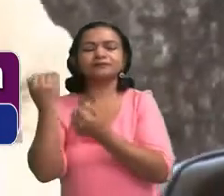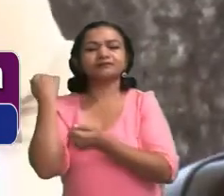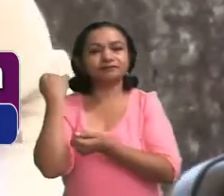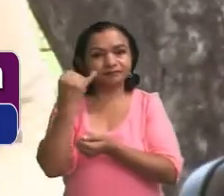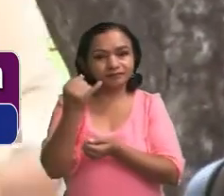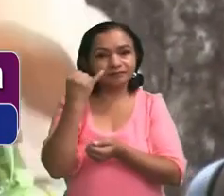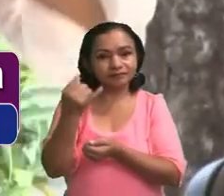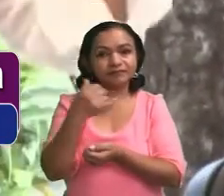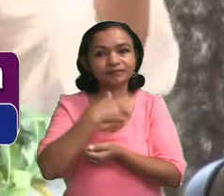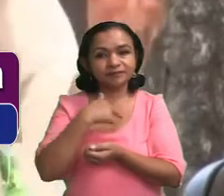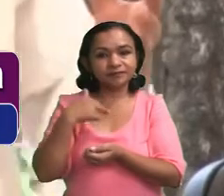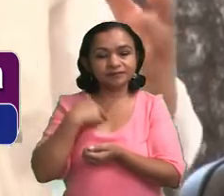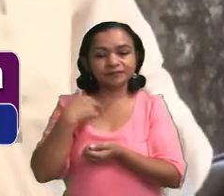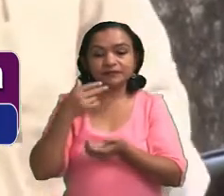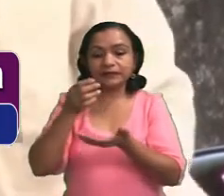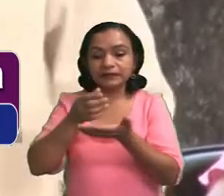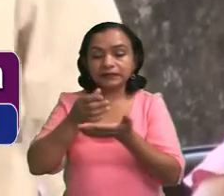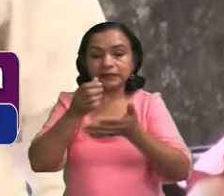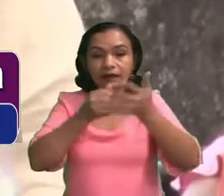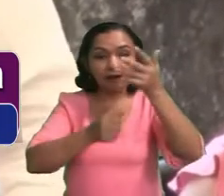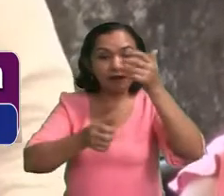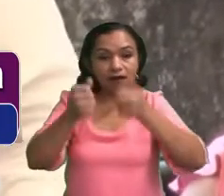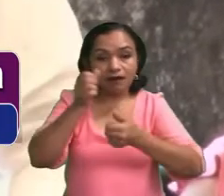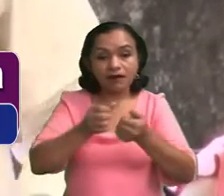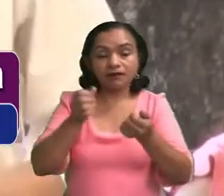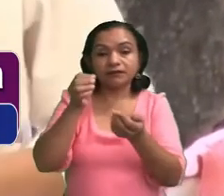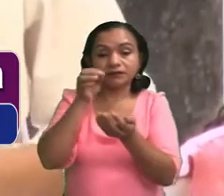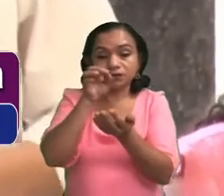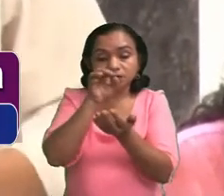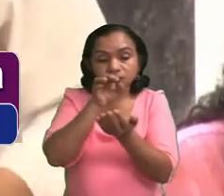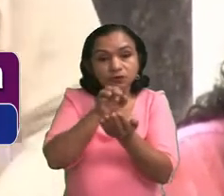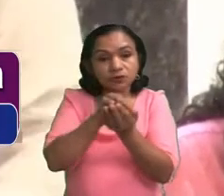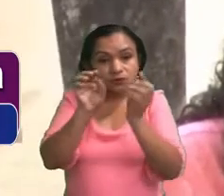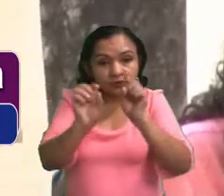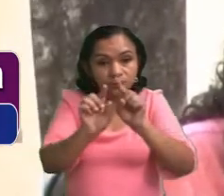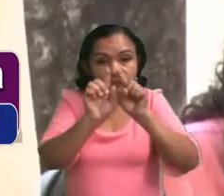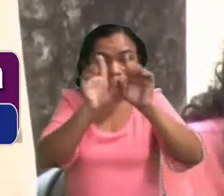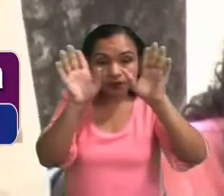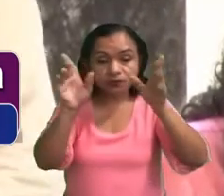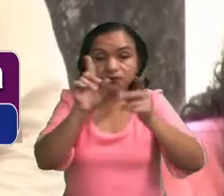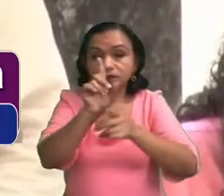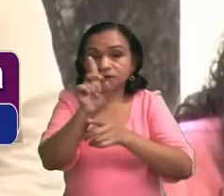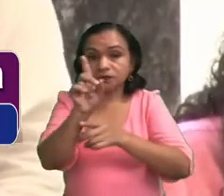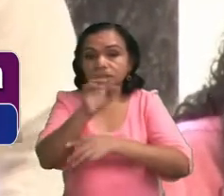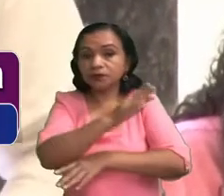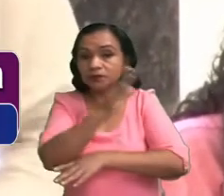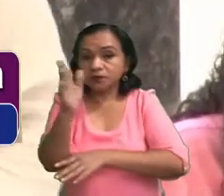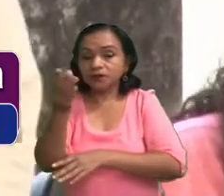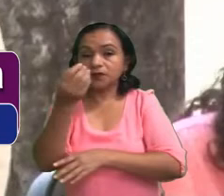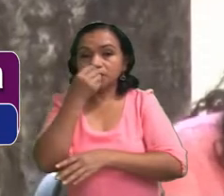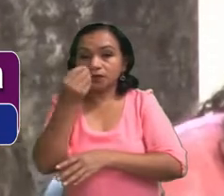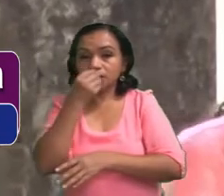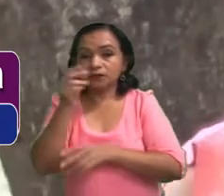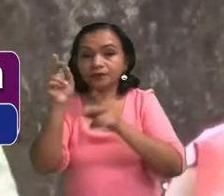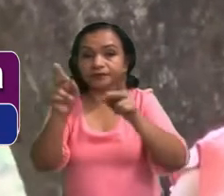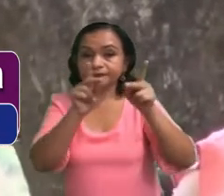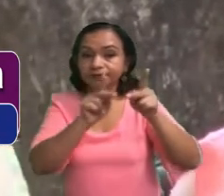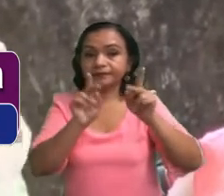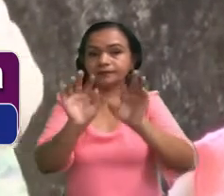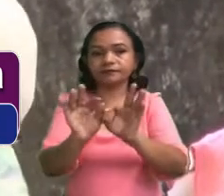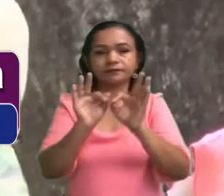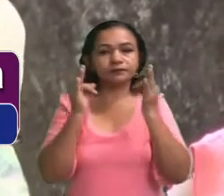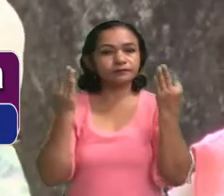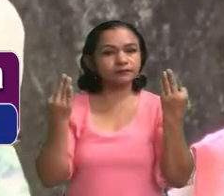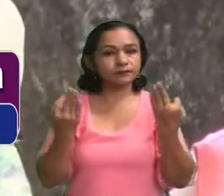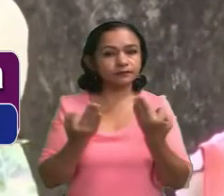del apuro del vaso de leche del niño, de la cuajada de la mañana, del mediodía, o sea, asegura alimentación. Y